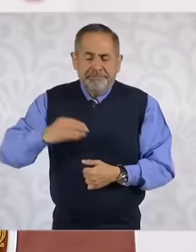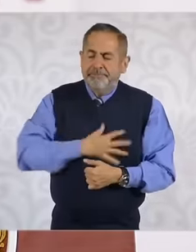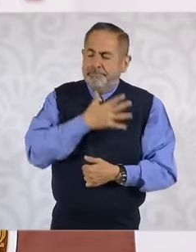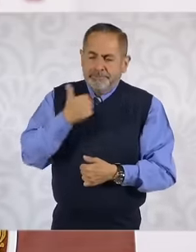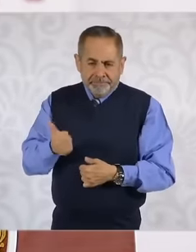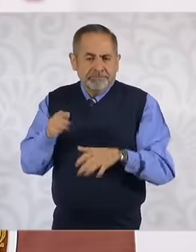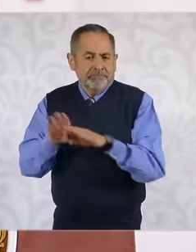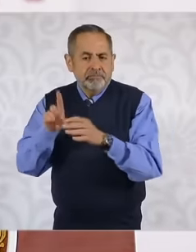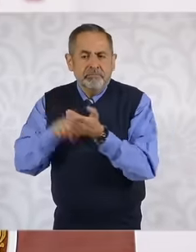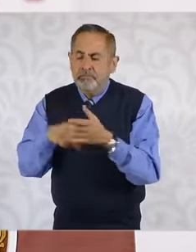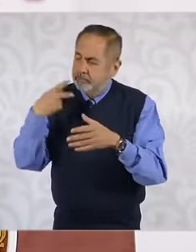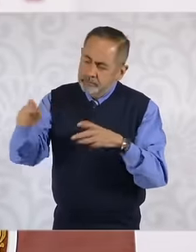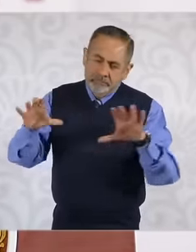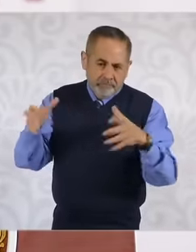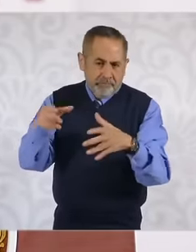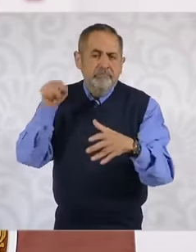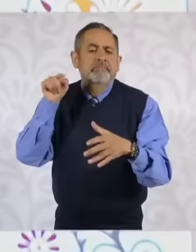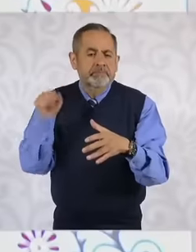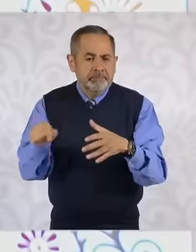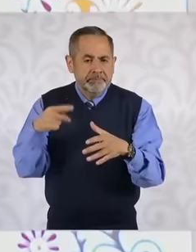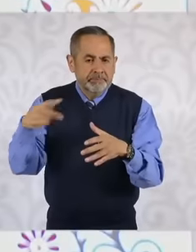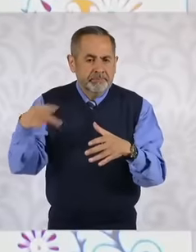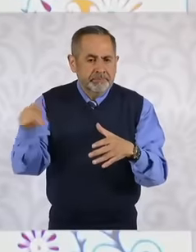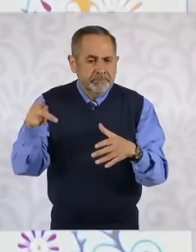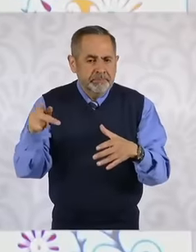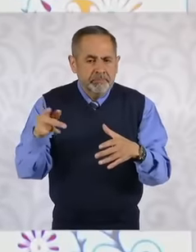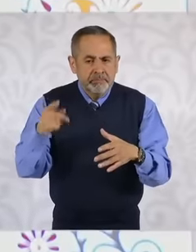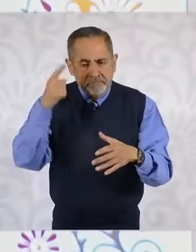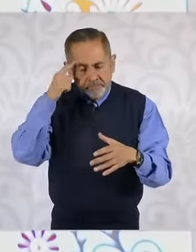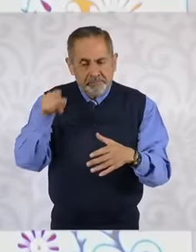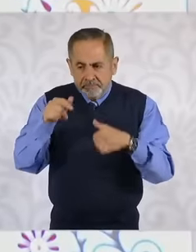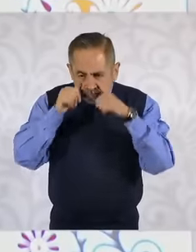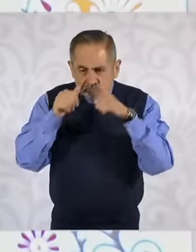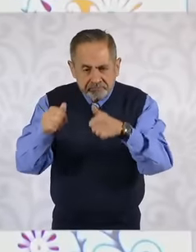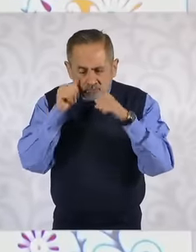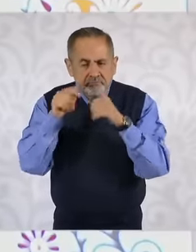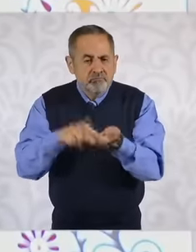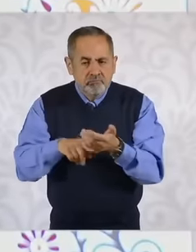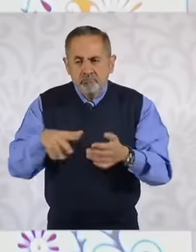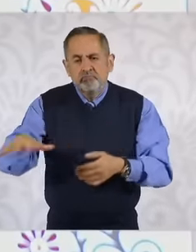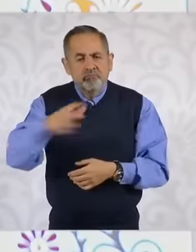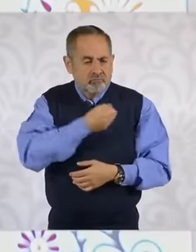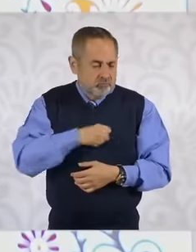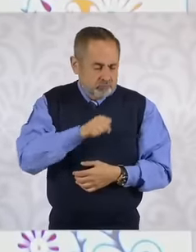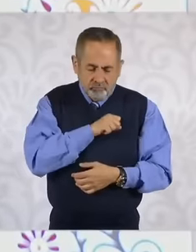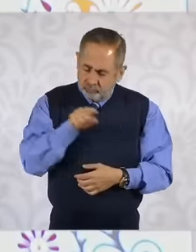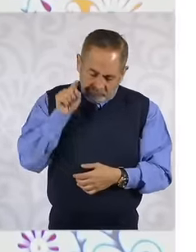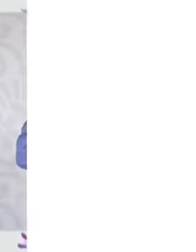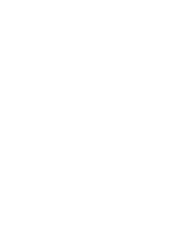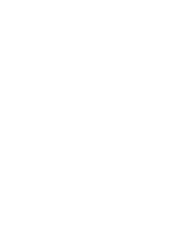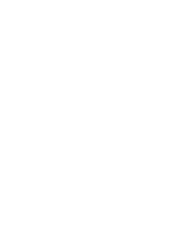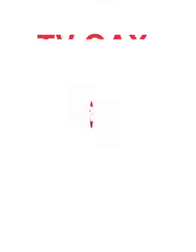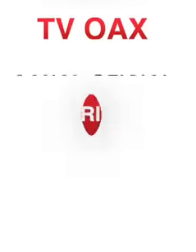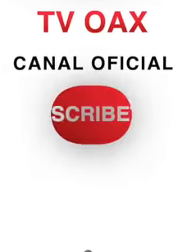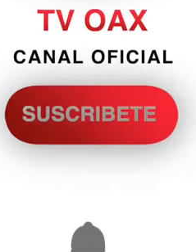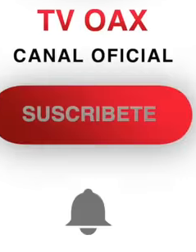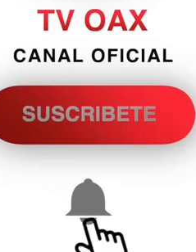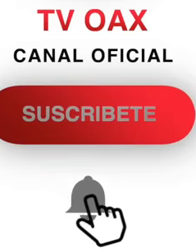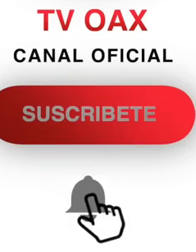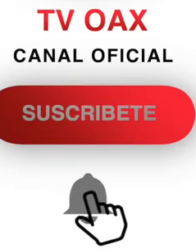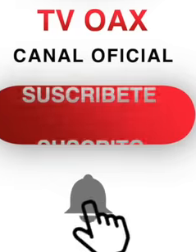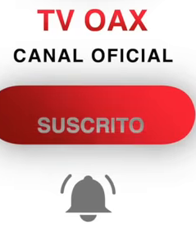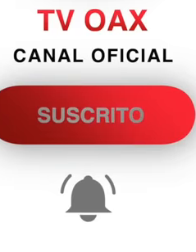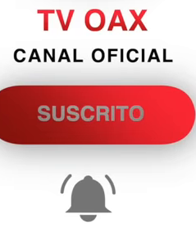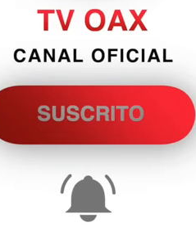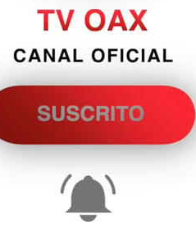institución pública hoy que atiende la salud. Además, pues lo que